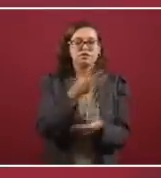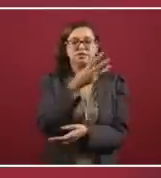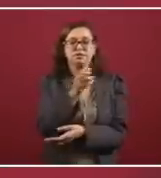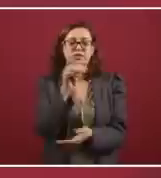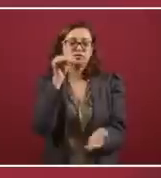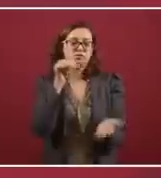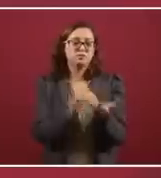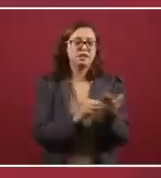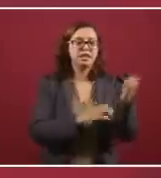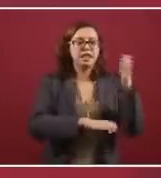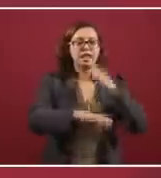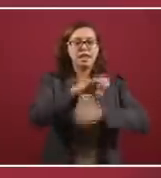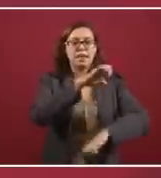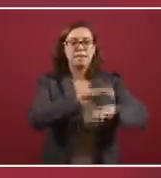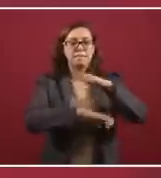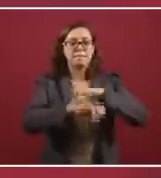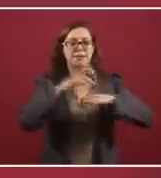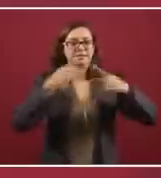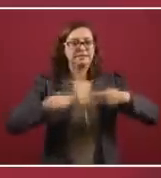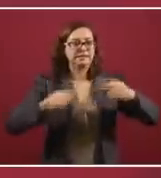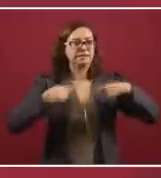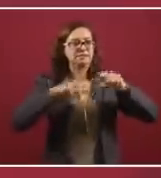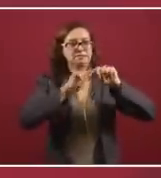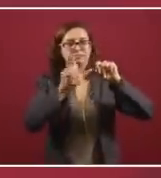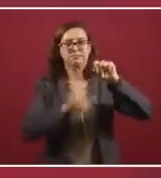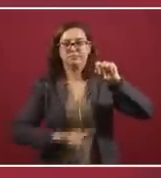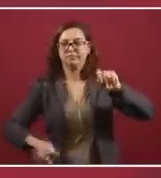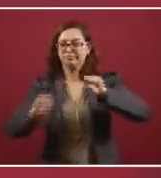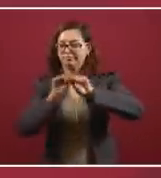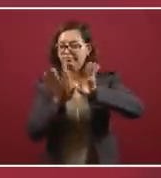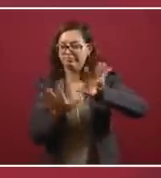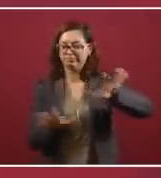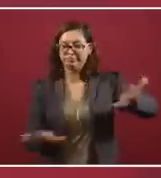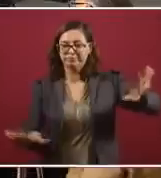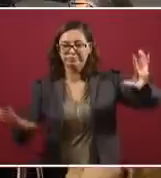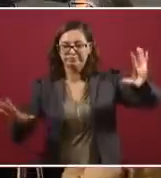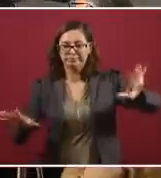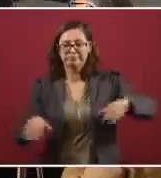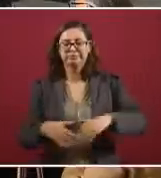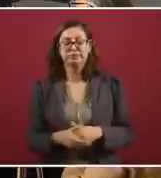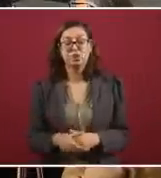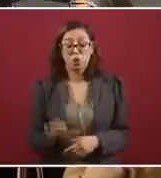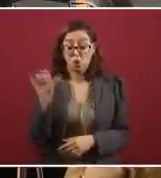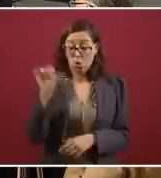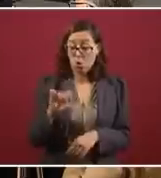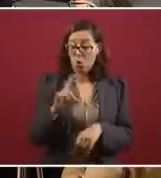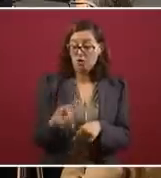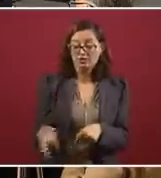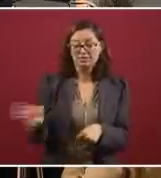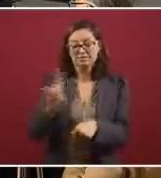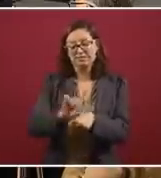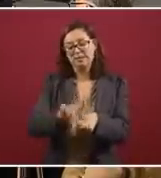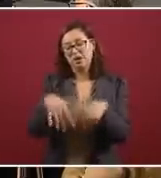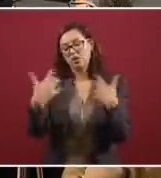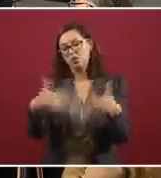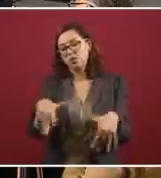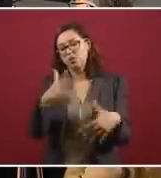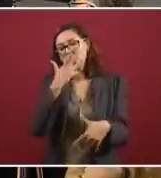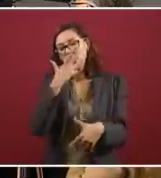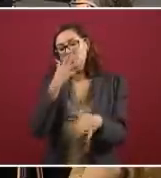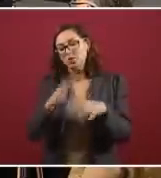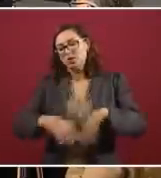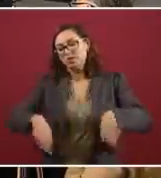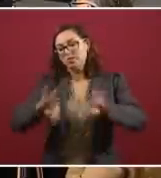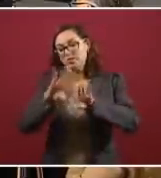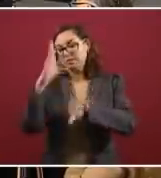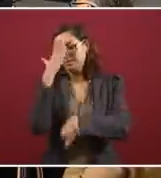empresarios alrededor de todo nuestro país. Este es un día memorable porque creo que refleja la